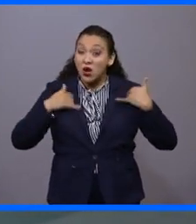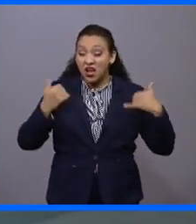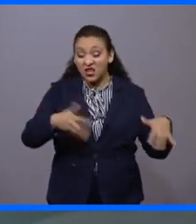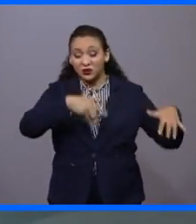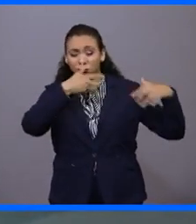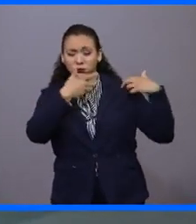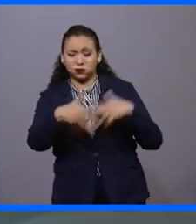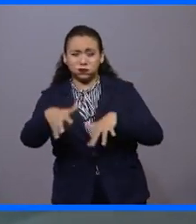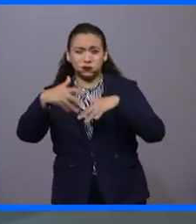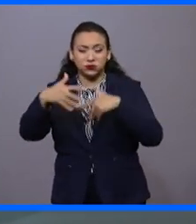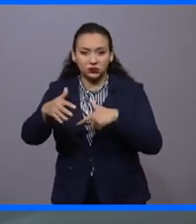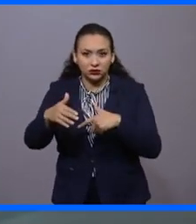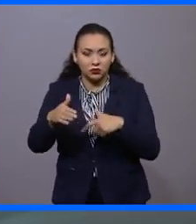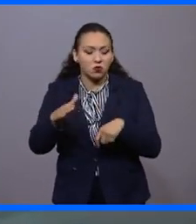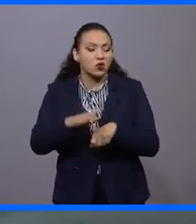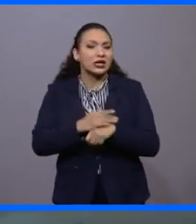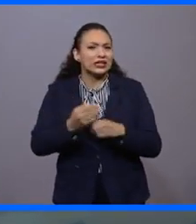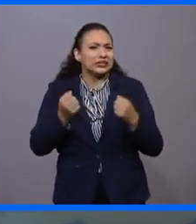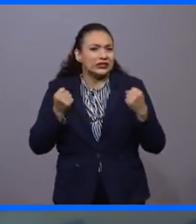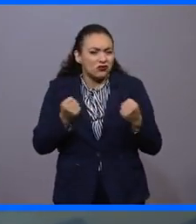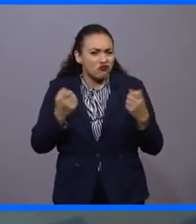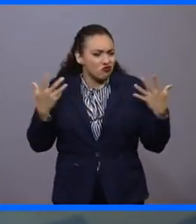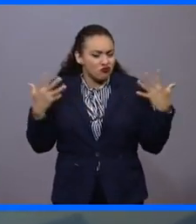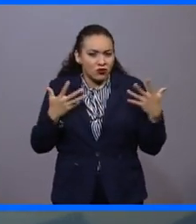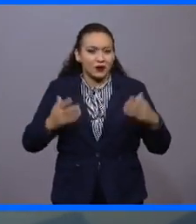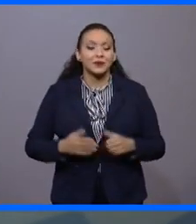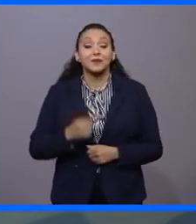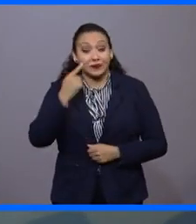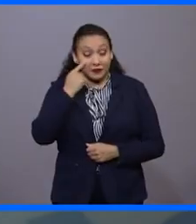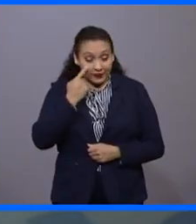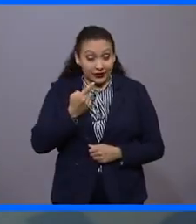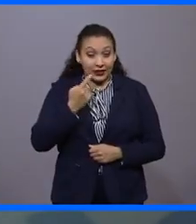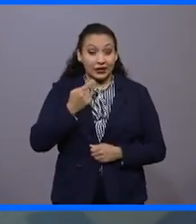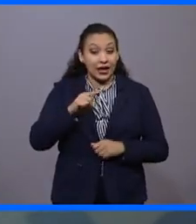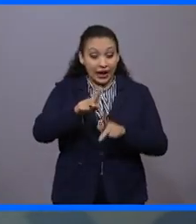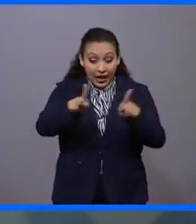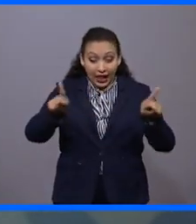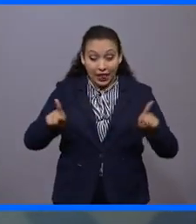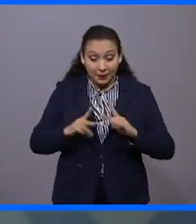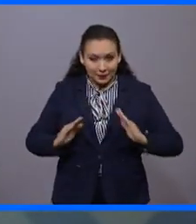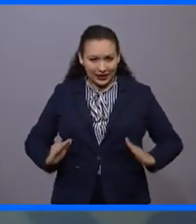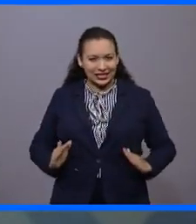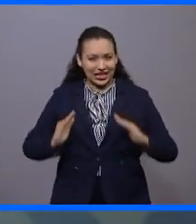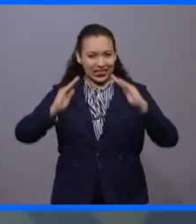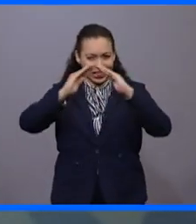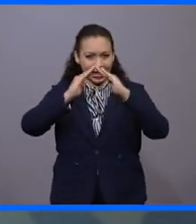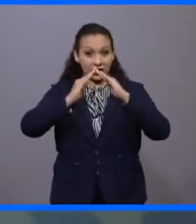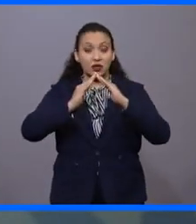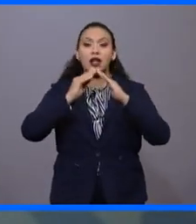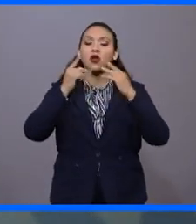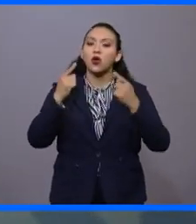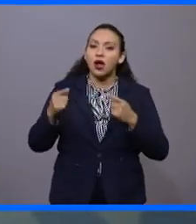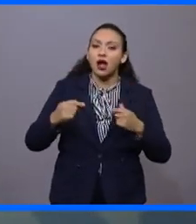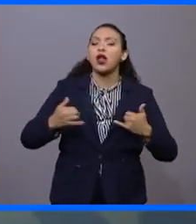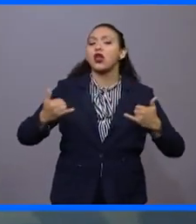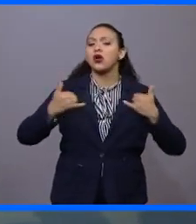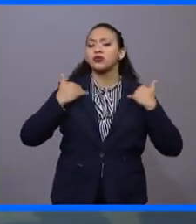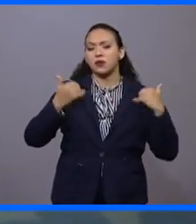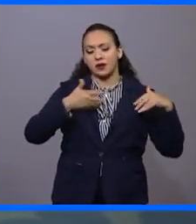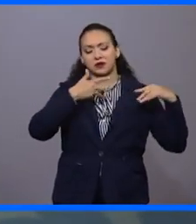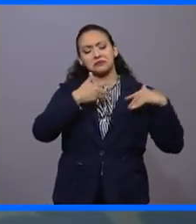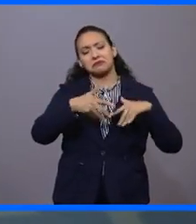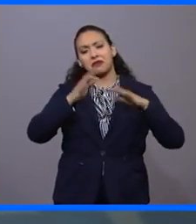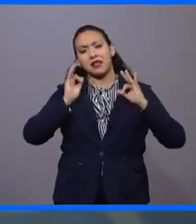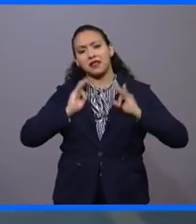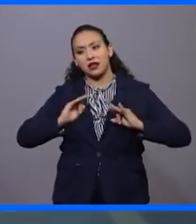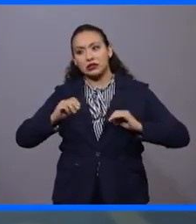impacto trascendió fronteras. Recordemos que en la Plaza de las Tres Culturas, Fuerzas Armadas atacaron una manifestación pacífica de estudiantes,